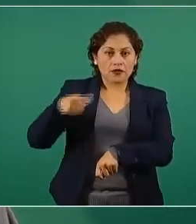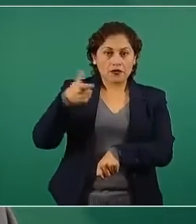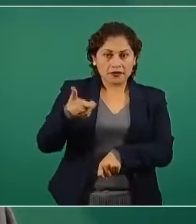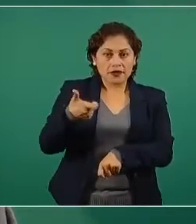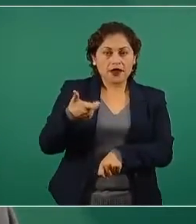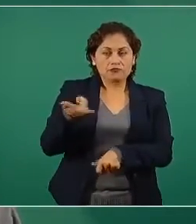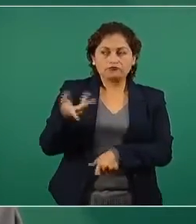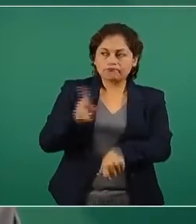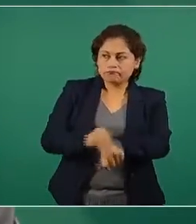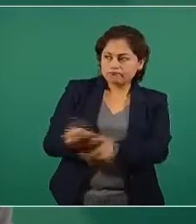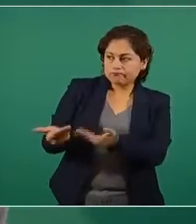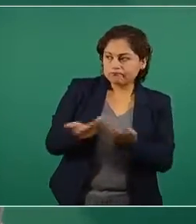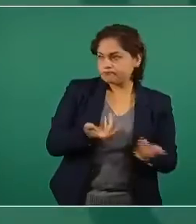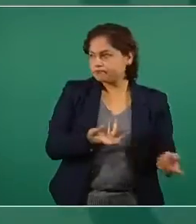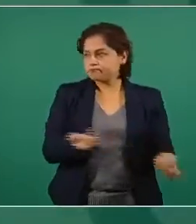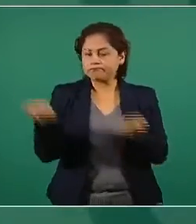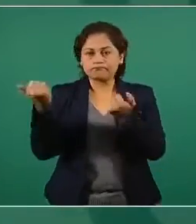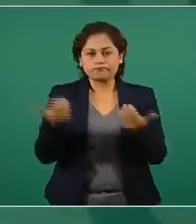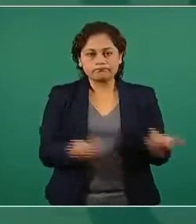y